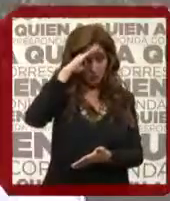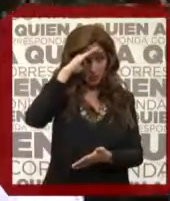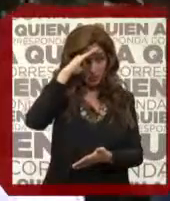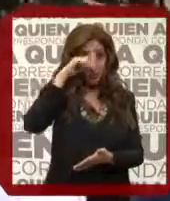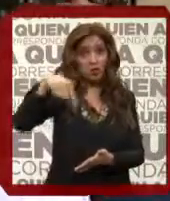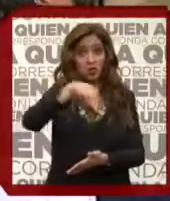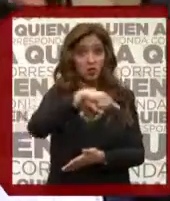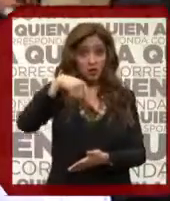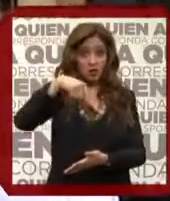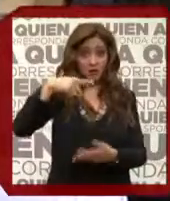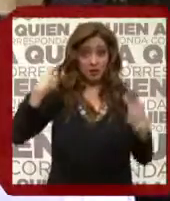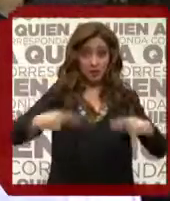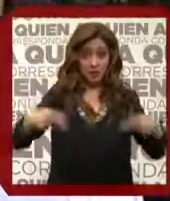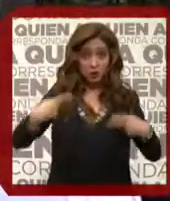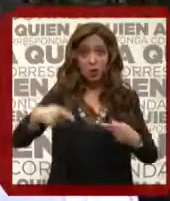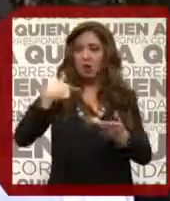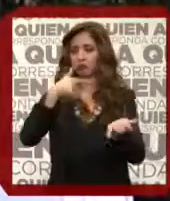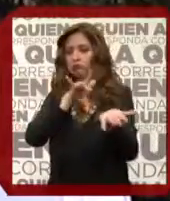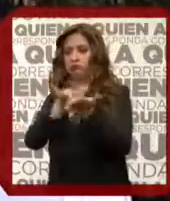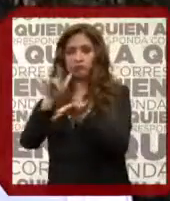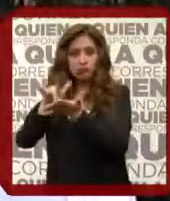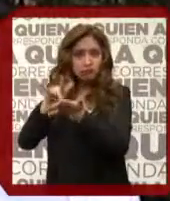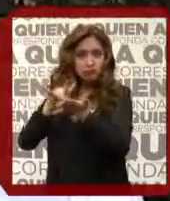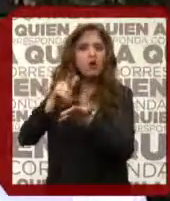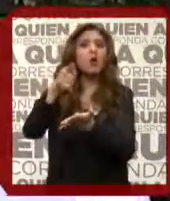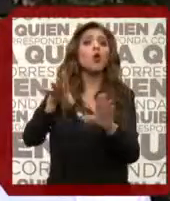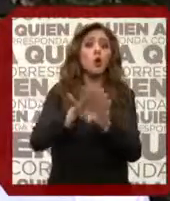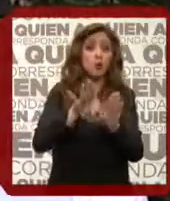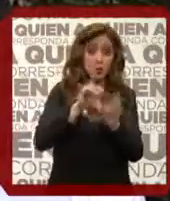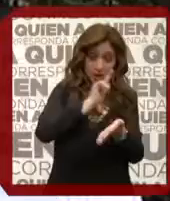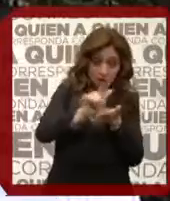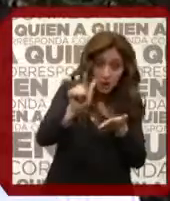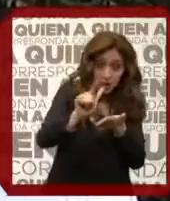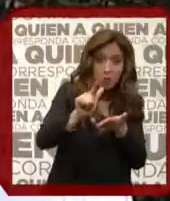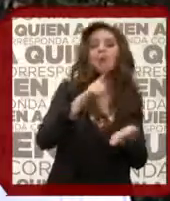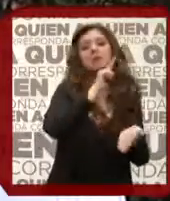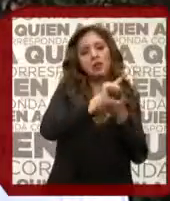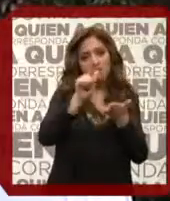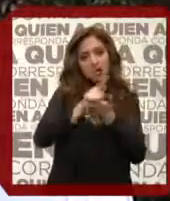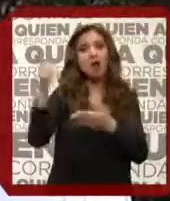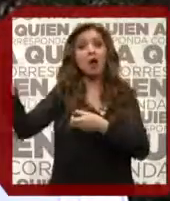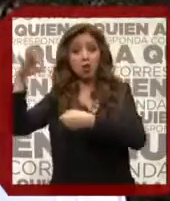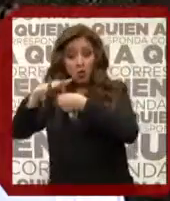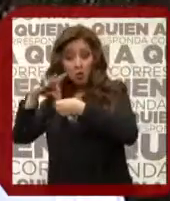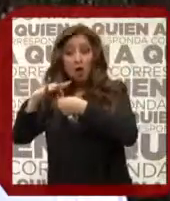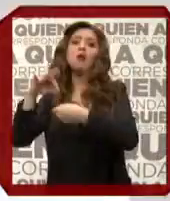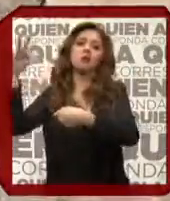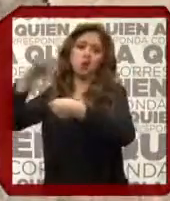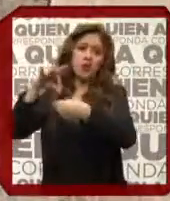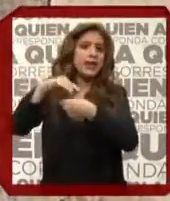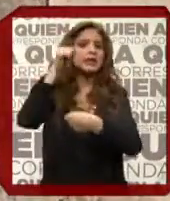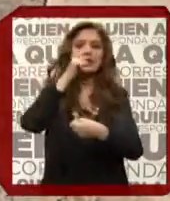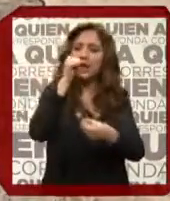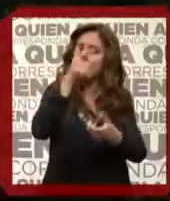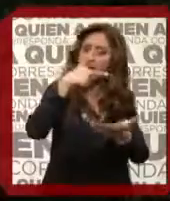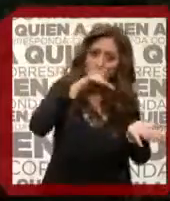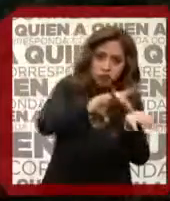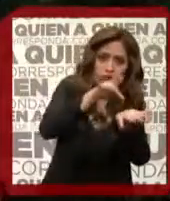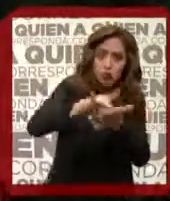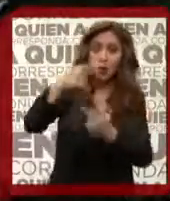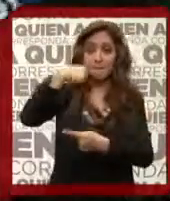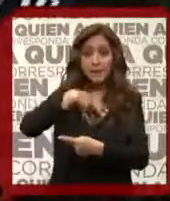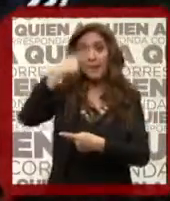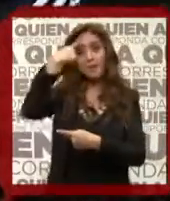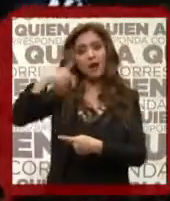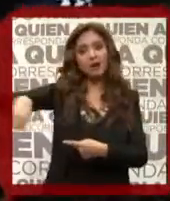la obligación de aportar algo a México, y si es limpiando, hay que limpiar. Si es donando, hay que donar. Siempre hay que hacer algo por nosotros y por los